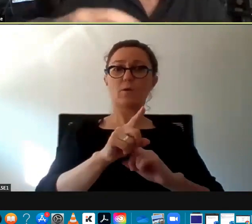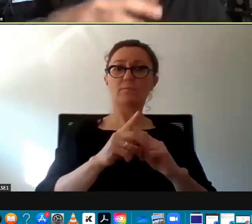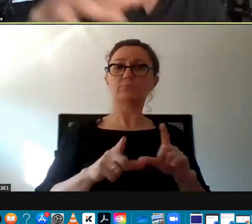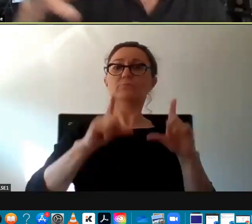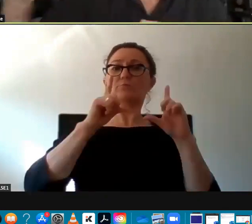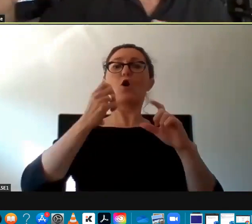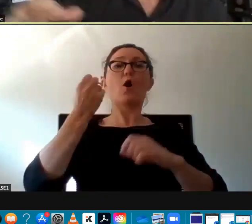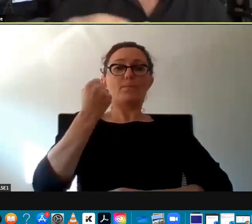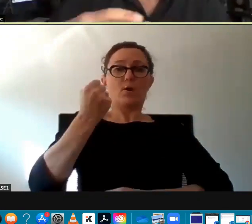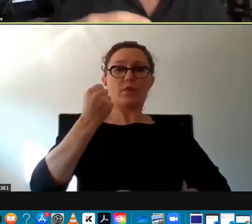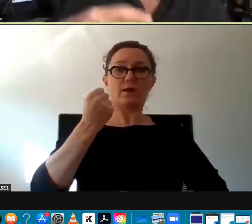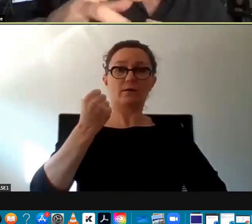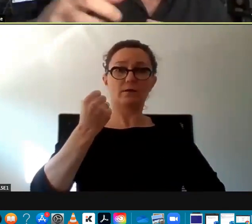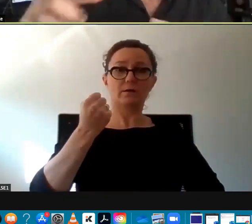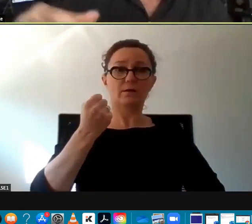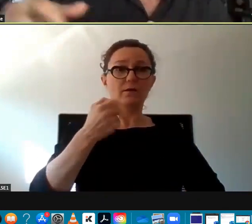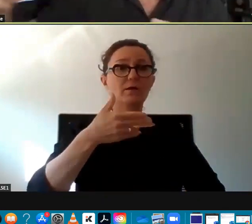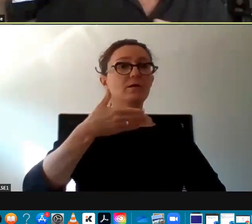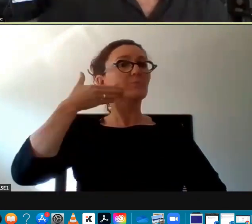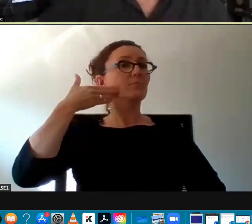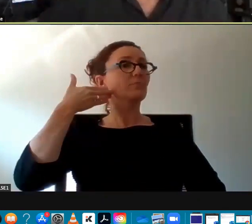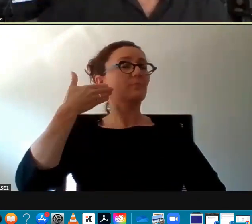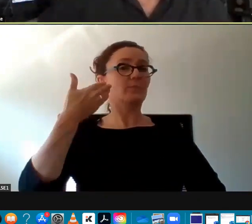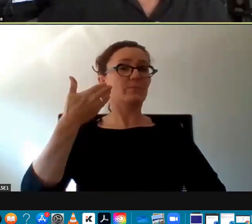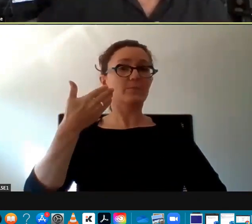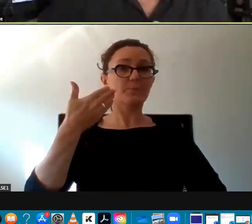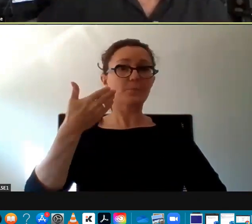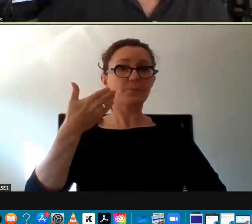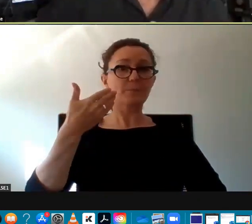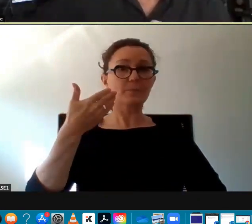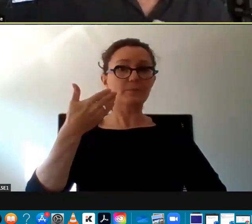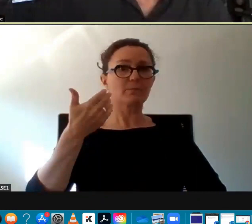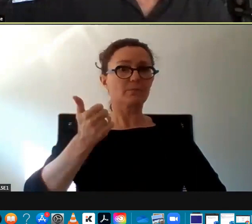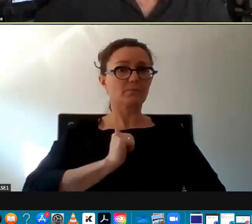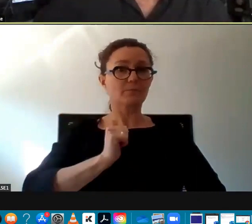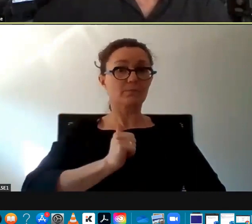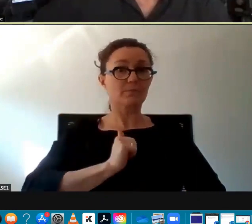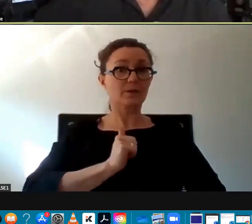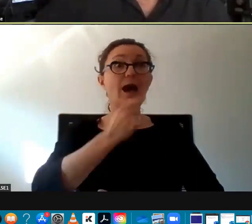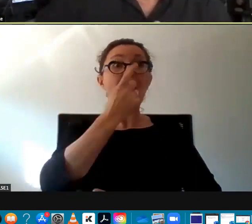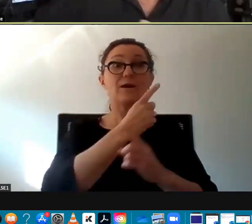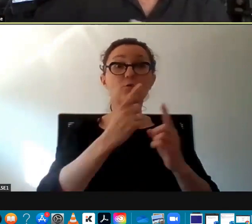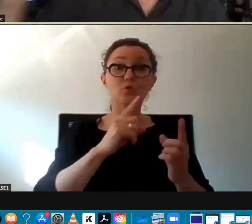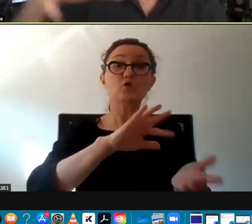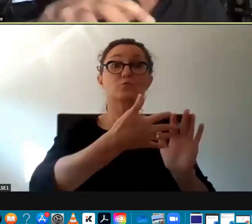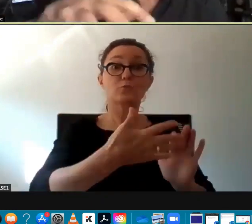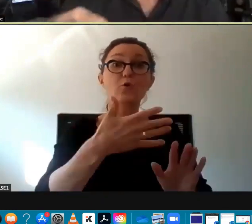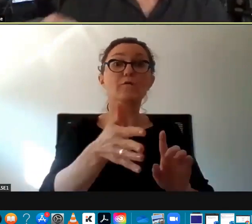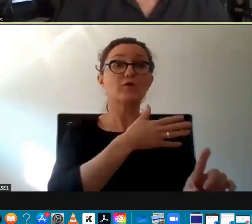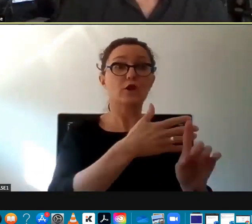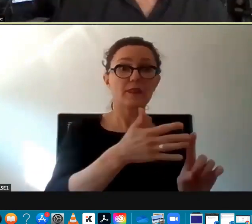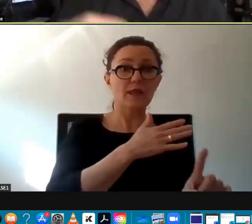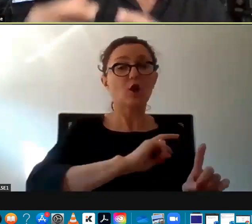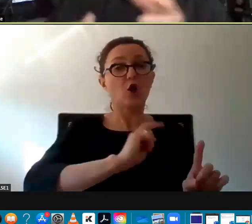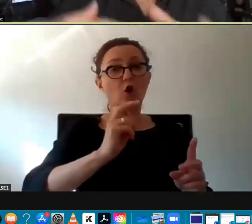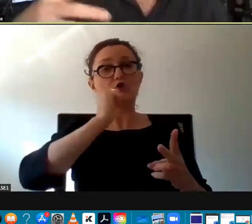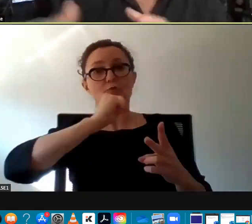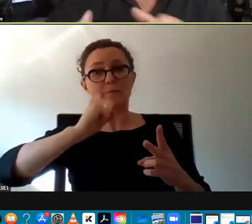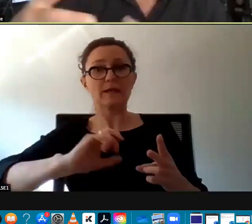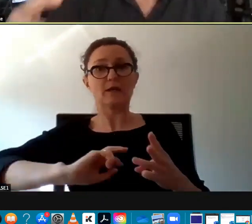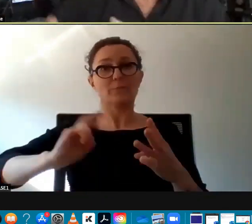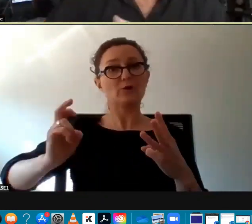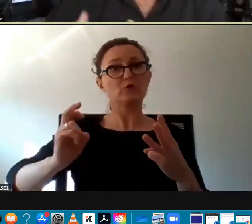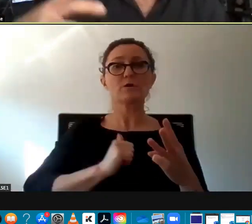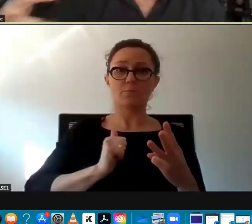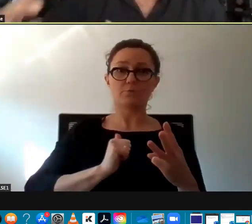un beneficio de la construcción cultural en la cual algunos llevan a cabo la violencia y algunos matan, pero defendiendo el modelo de